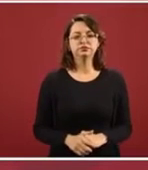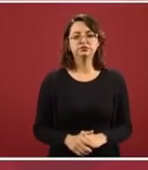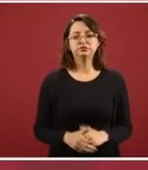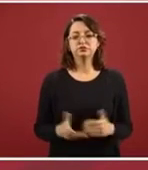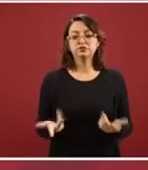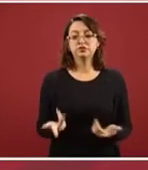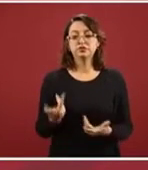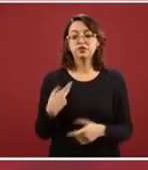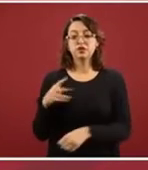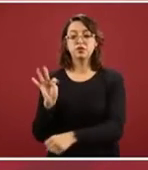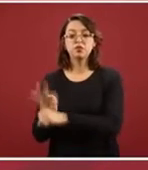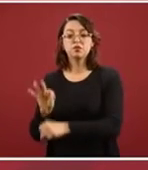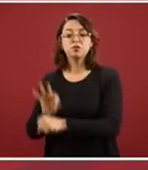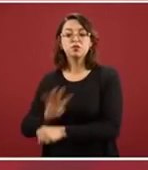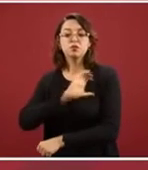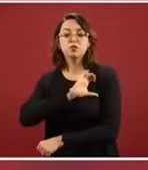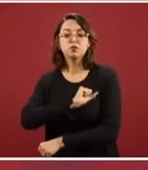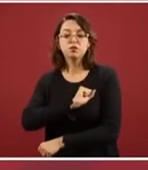predilectos